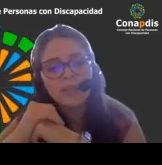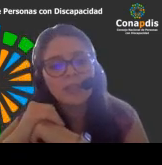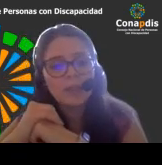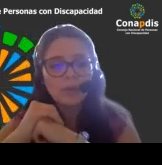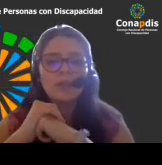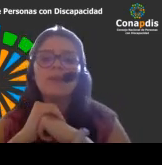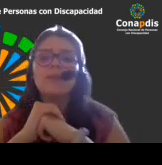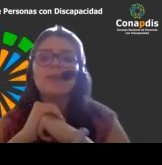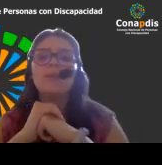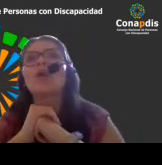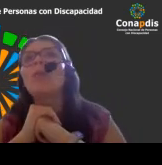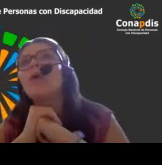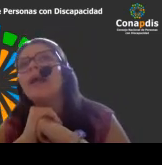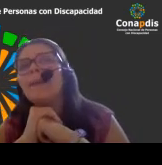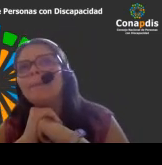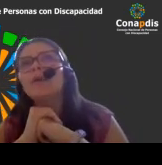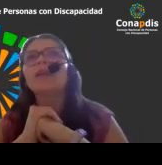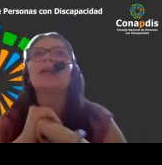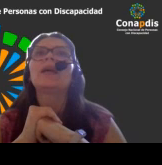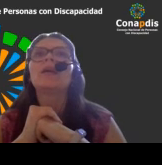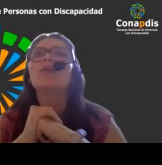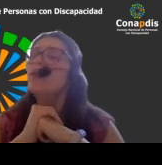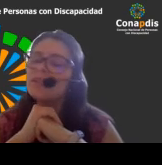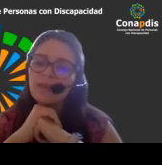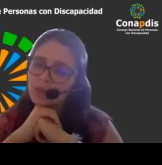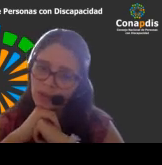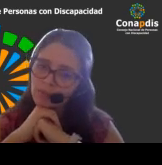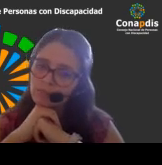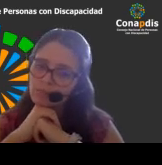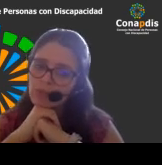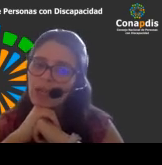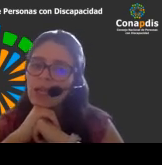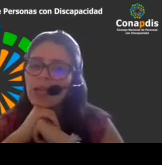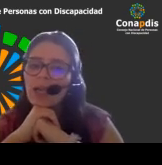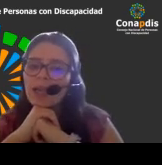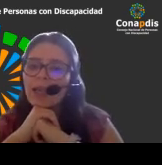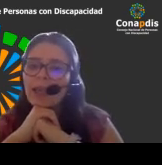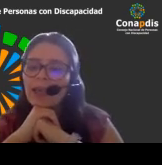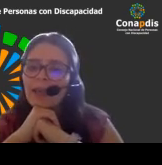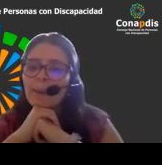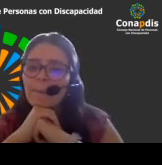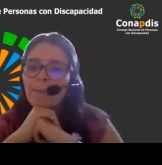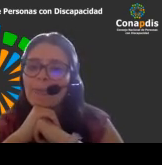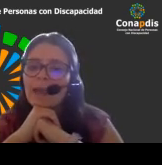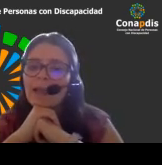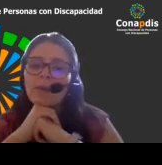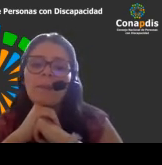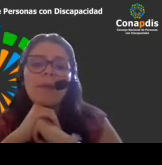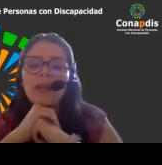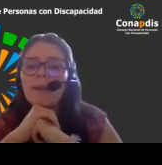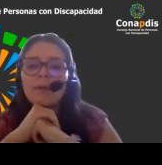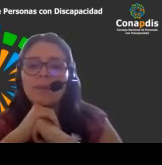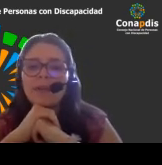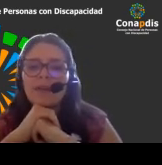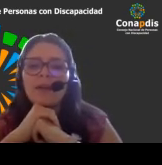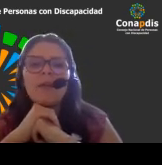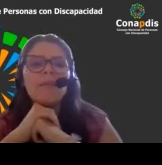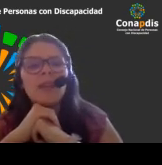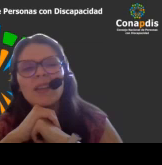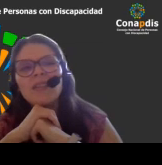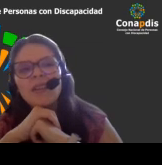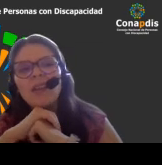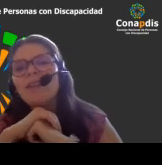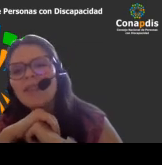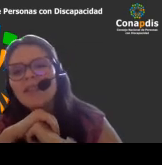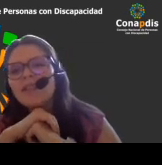mencioné el daltonismo como un ejemplo de una situación que en la cual podríamos pensar